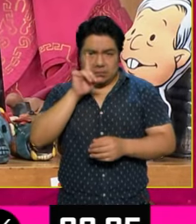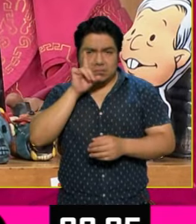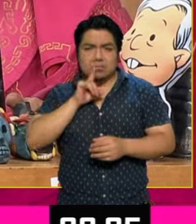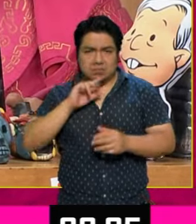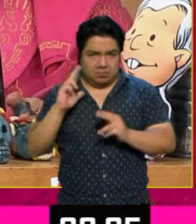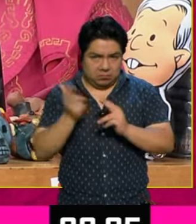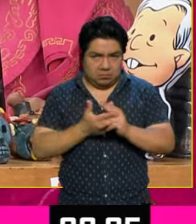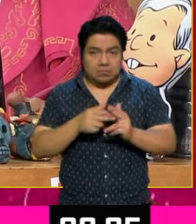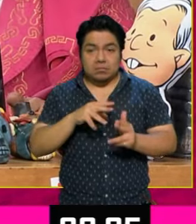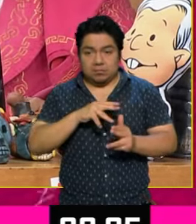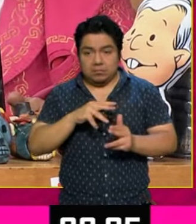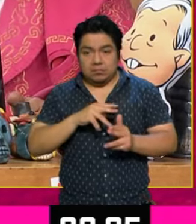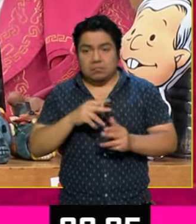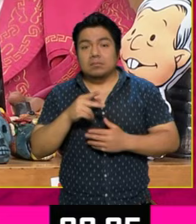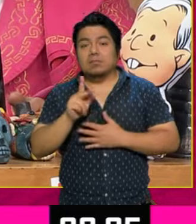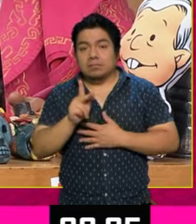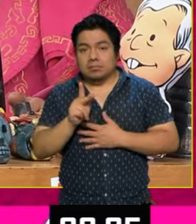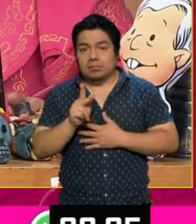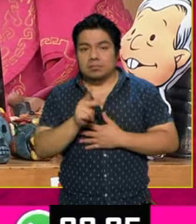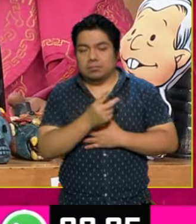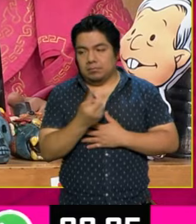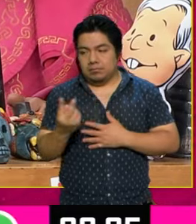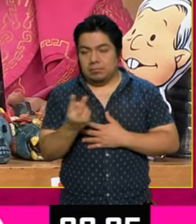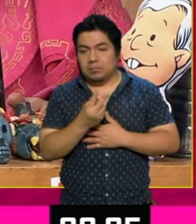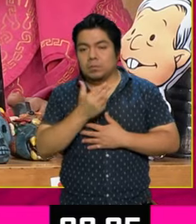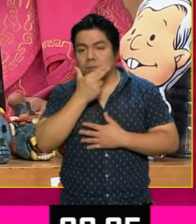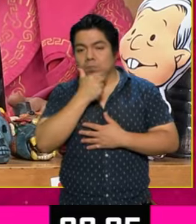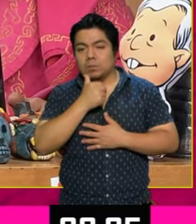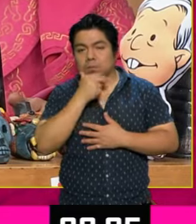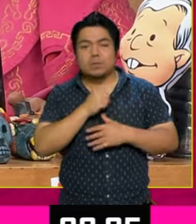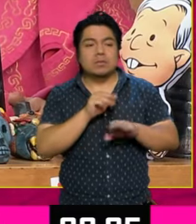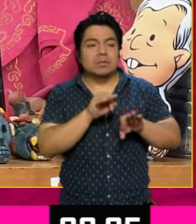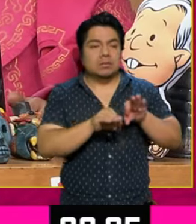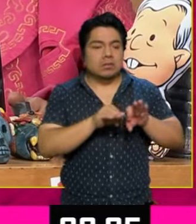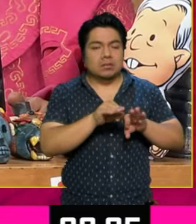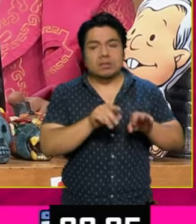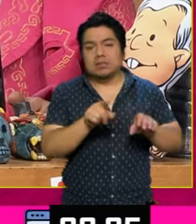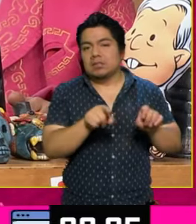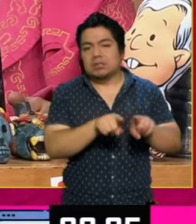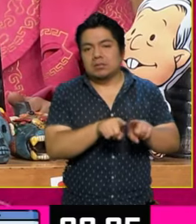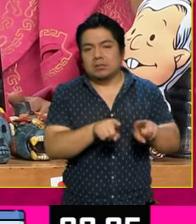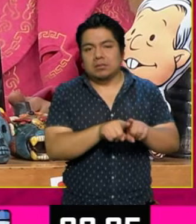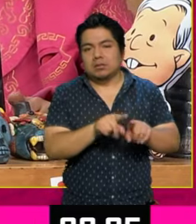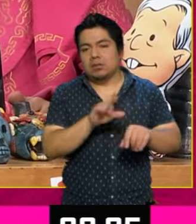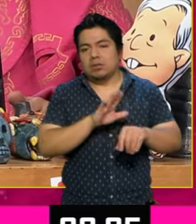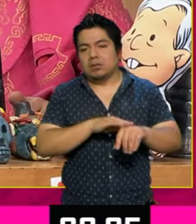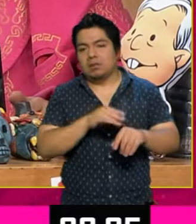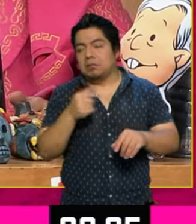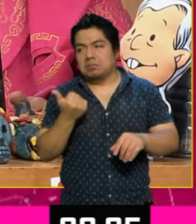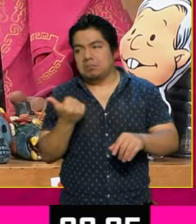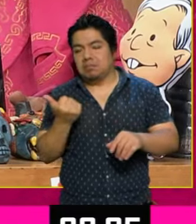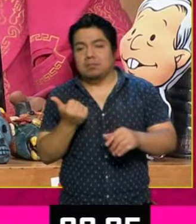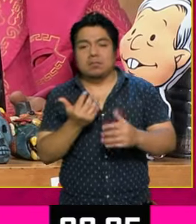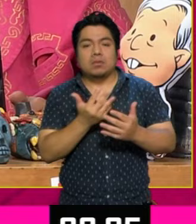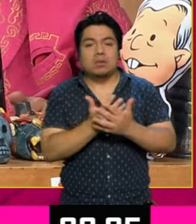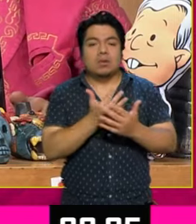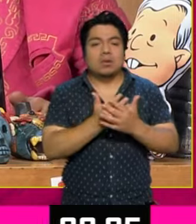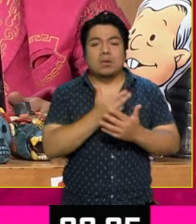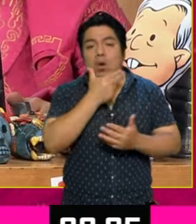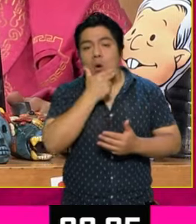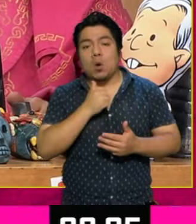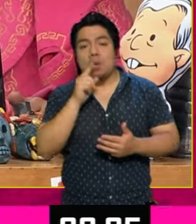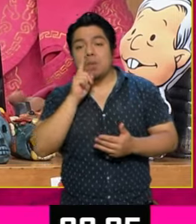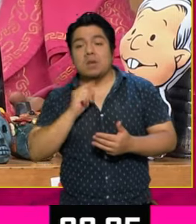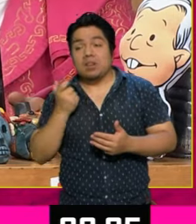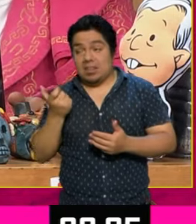Sí, pero que todo la traten tiene... igual que como a un varón. Estaría chido. No, que le den pues más mire, años. Si tiene lana, hombres y mujeres pasan con un